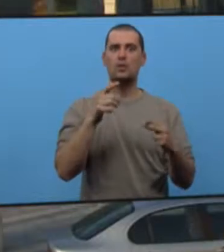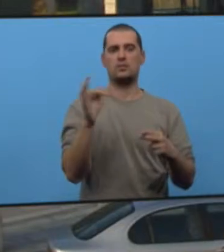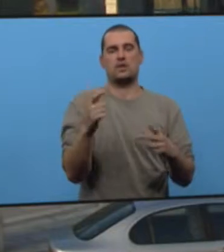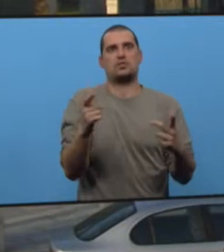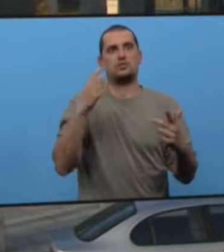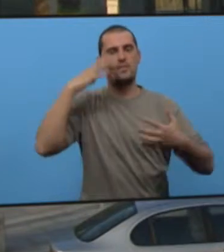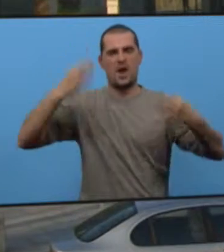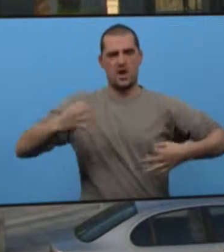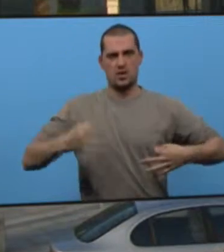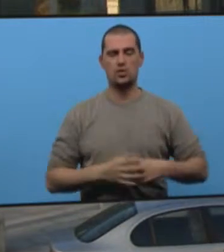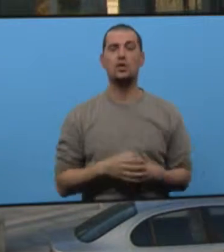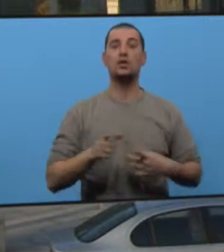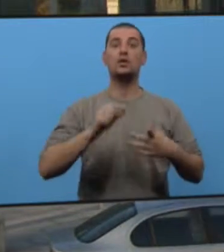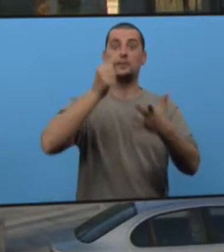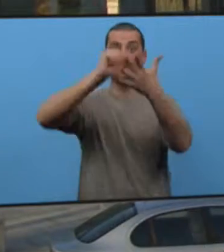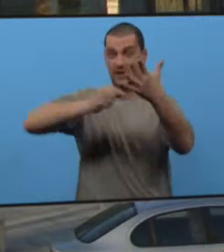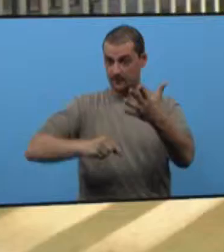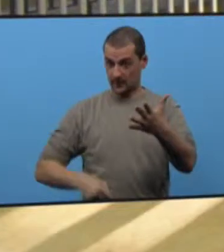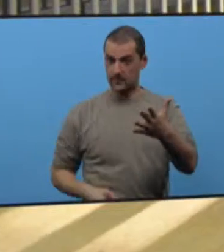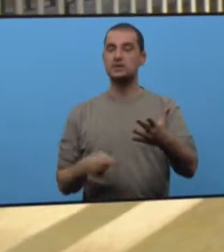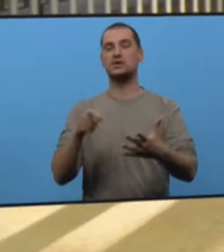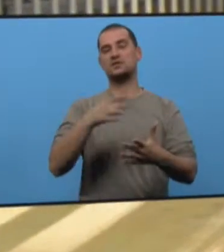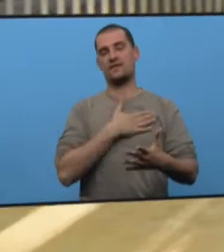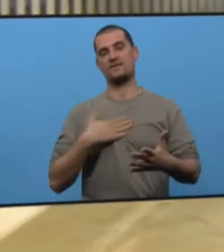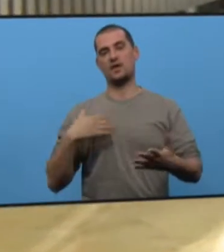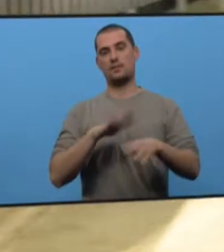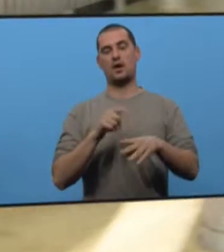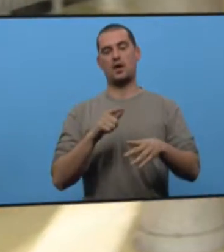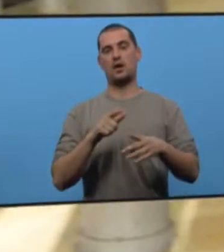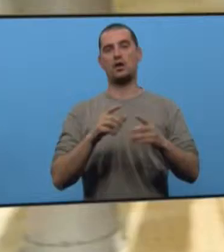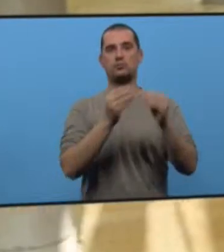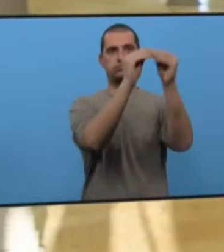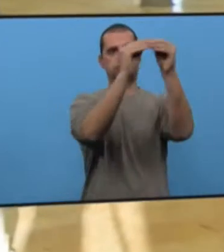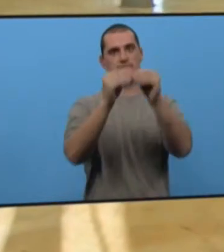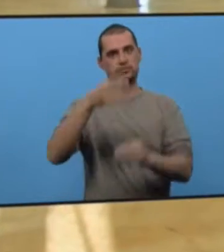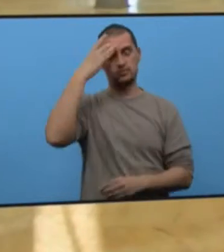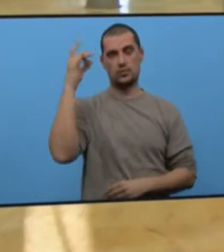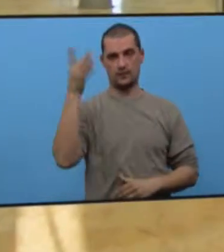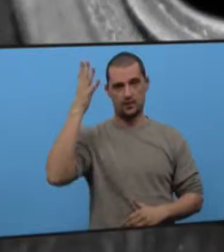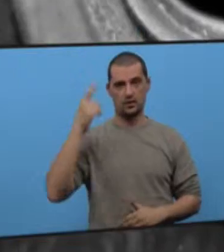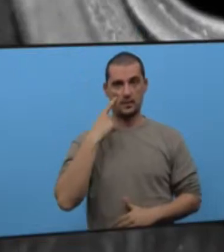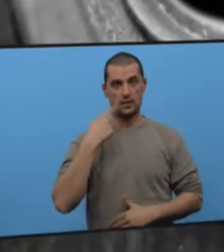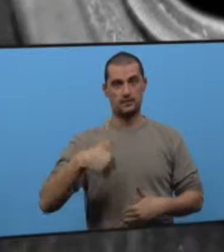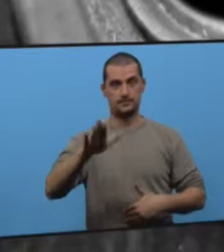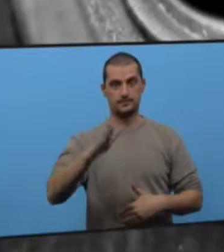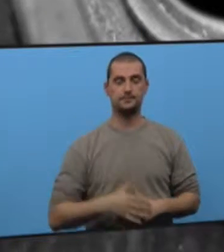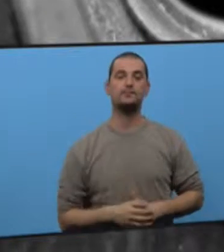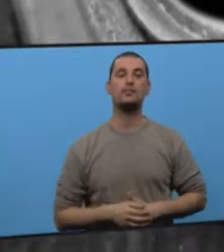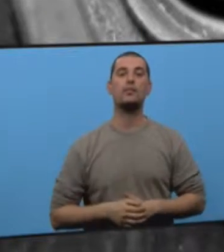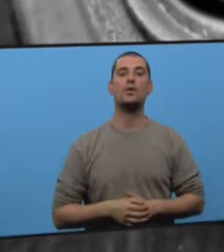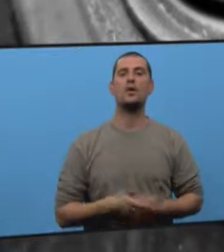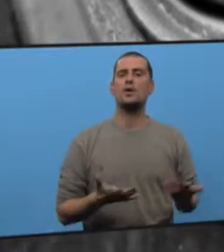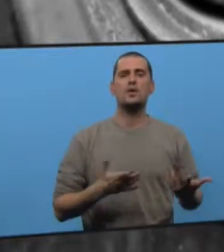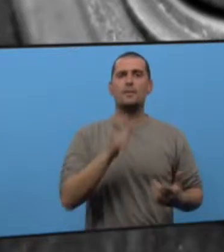peligro. Recoller firmas na rúa é outra das propostas para lograr o arranxo das instalacións.